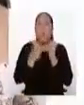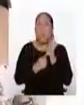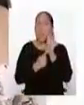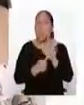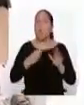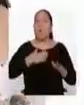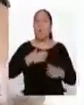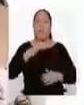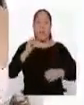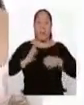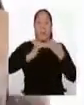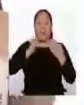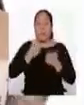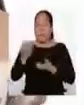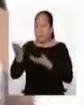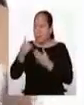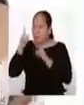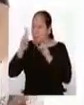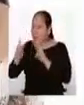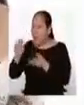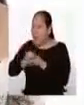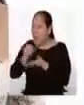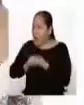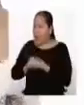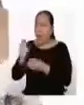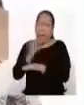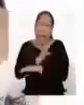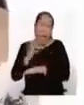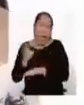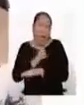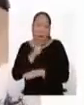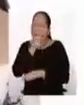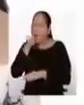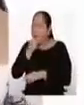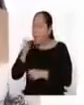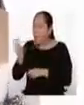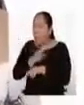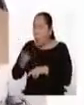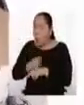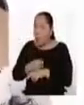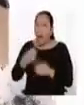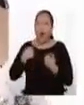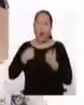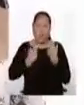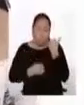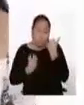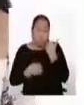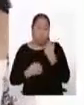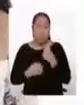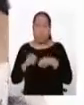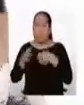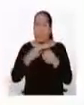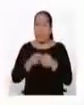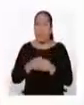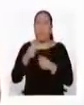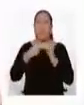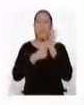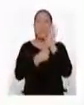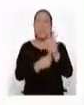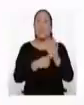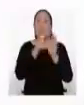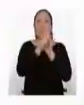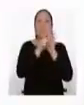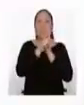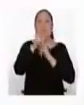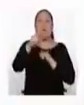que nos genera el arte, ya sea el canto, la música o tocar cualquier instrumento. Y por eso les voy a presentar el siguiente video. La